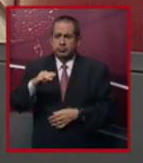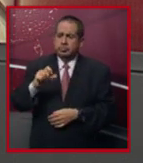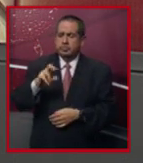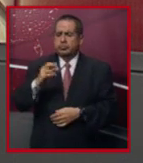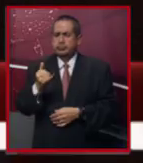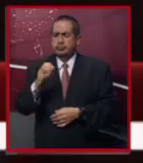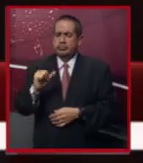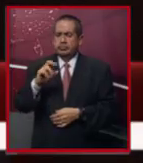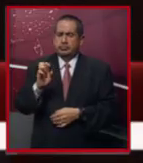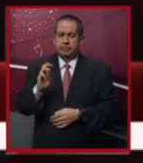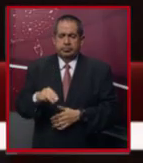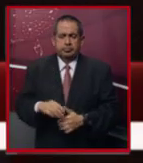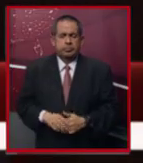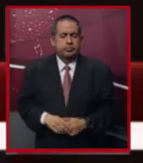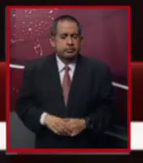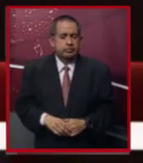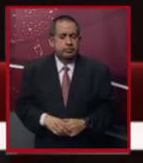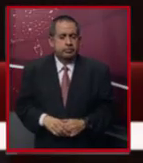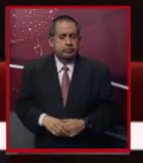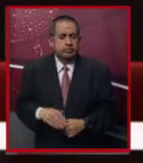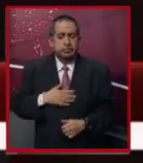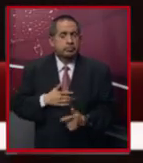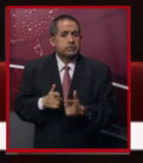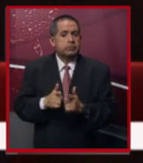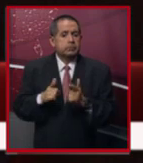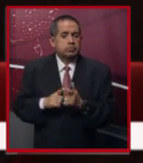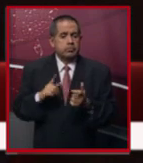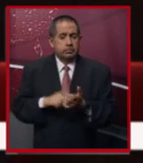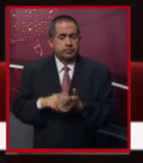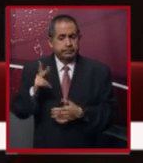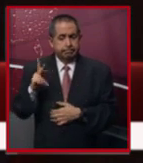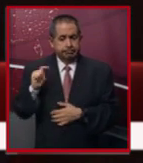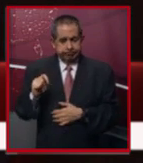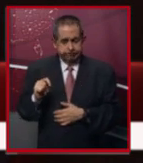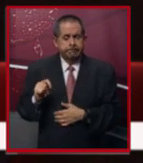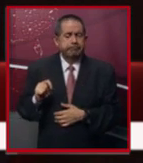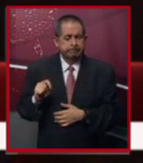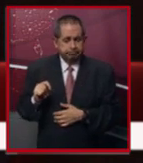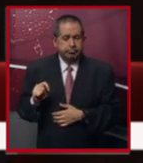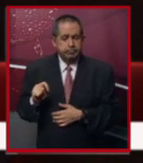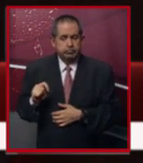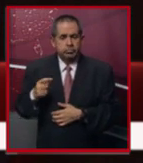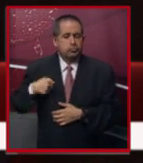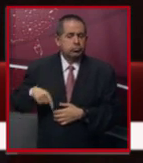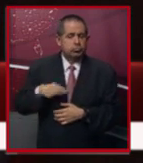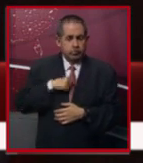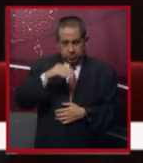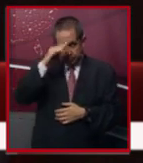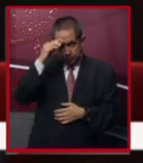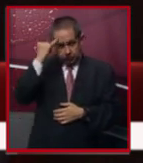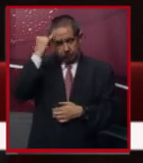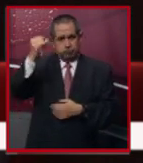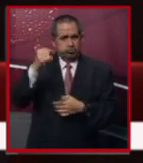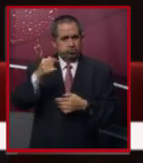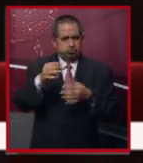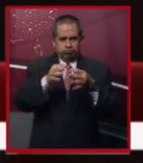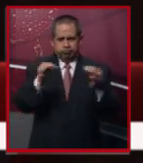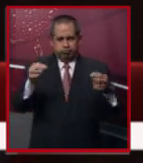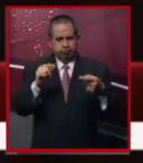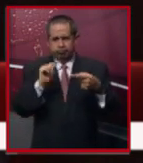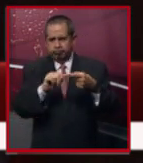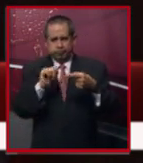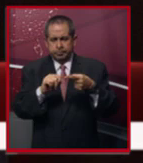Martínez. En el Grupo Parlamentario del Partido del Trabajo partimos de una premisa